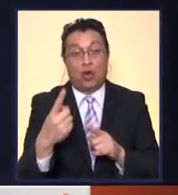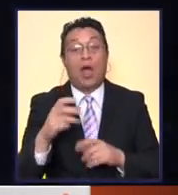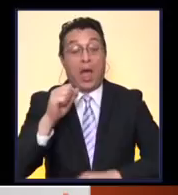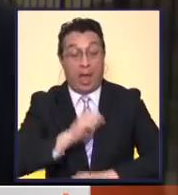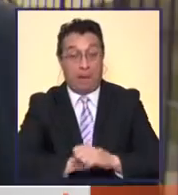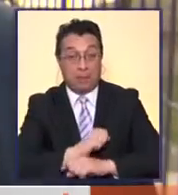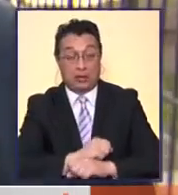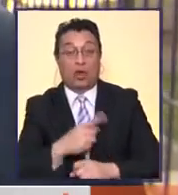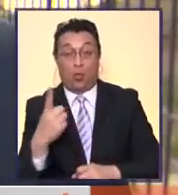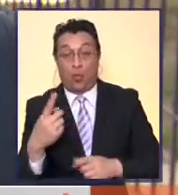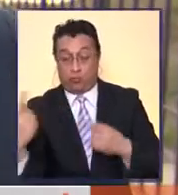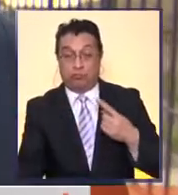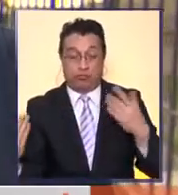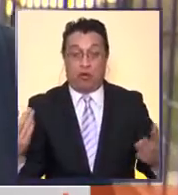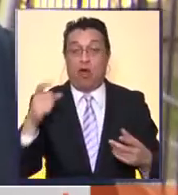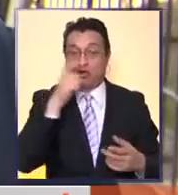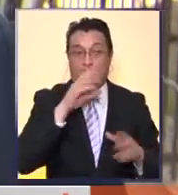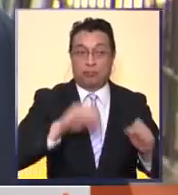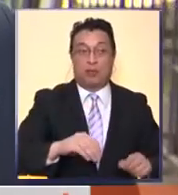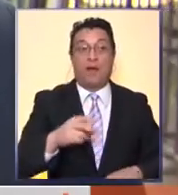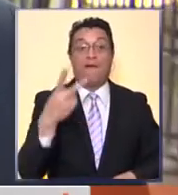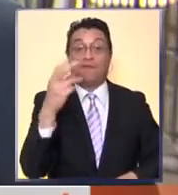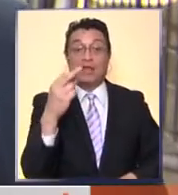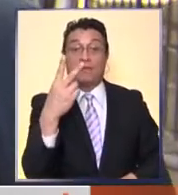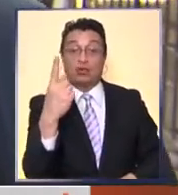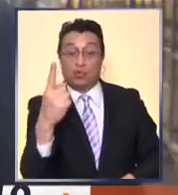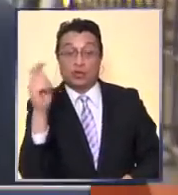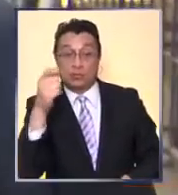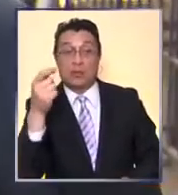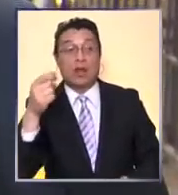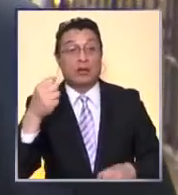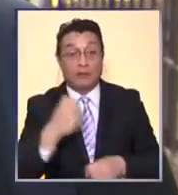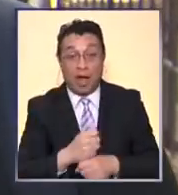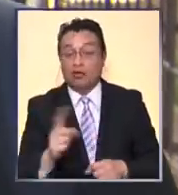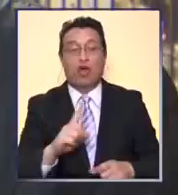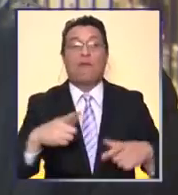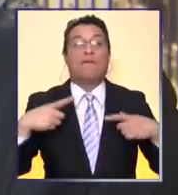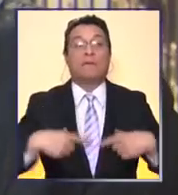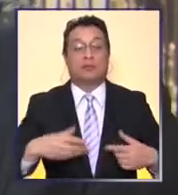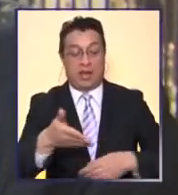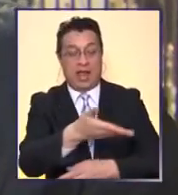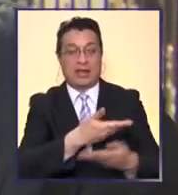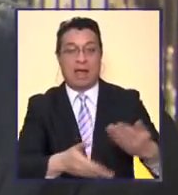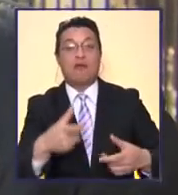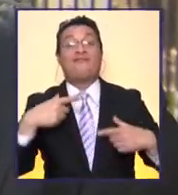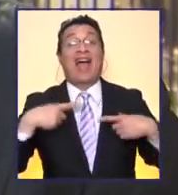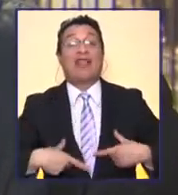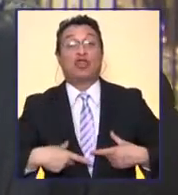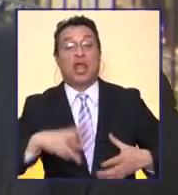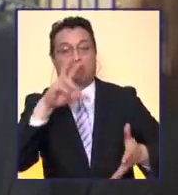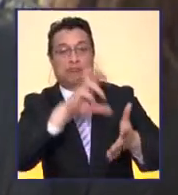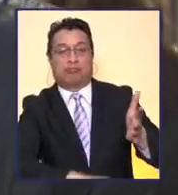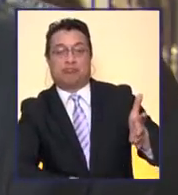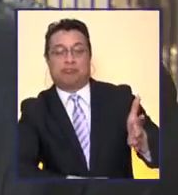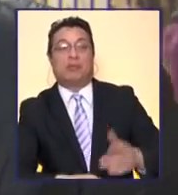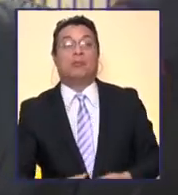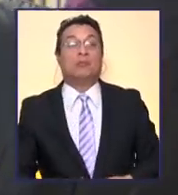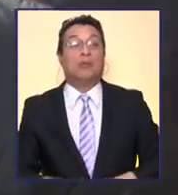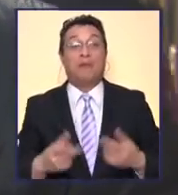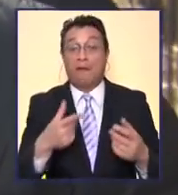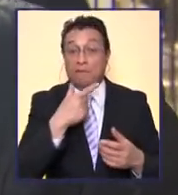el otro. 20, 21 de septiembre, ¿trabaja? No, me los tomo. Por días de vacaciones. ¿Y qué tipo de facilidades dieron en tu trabajo?